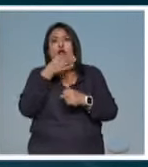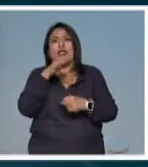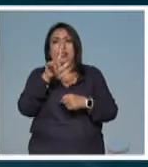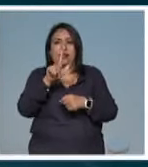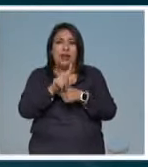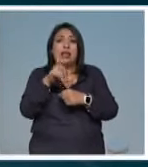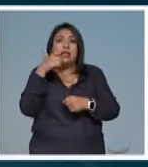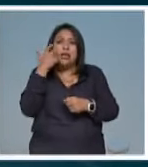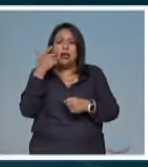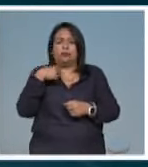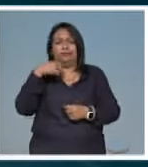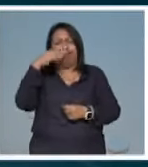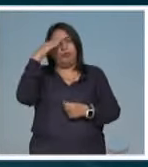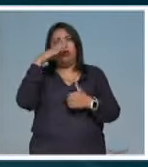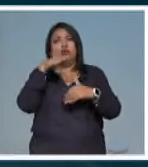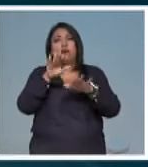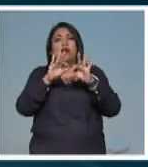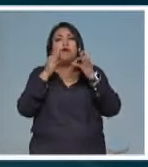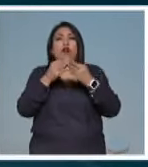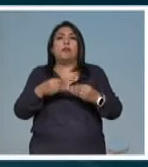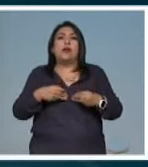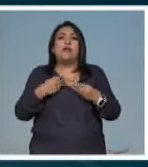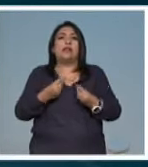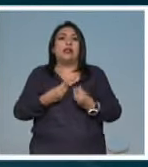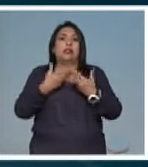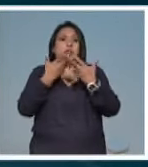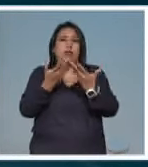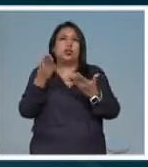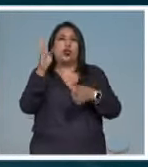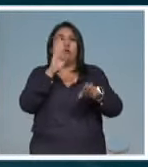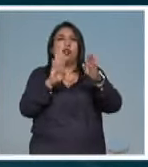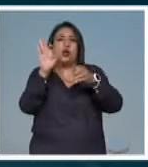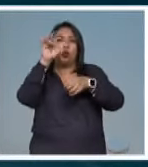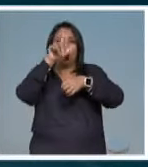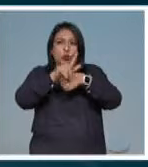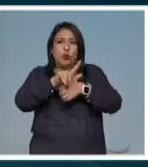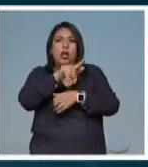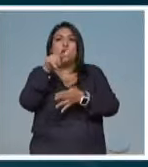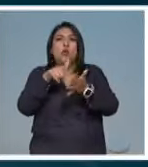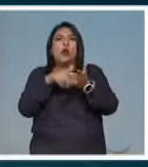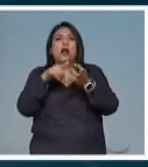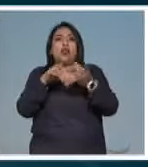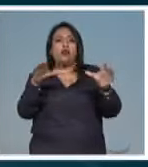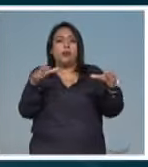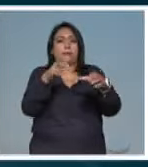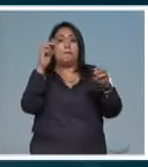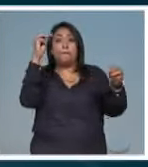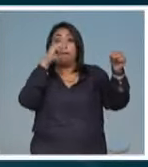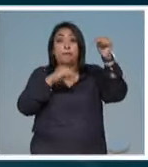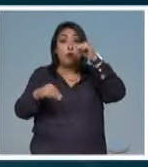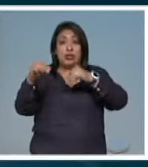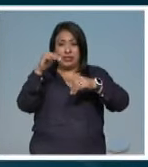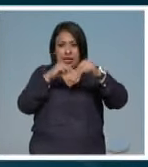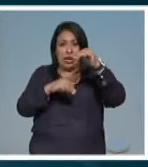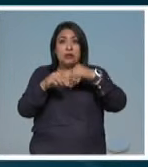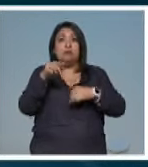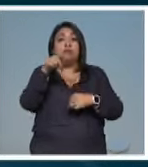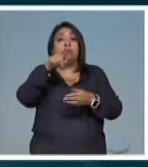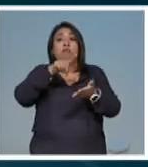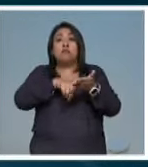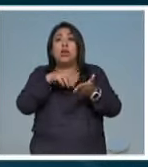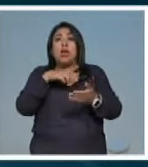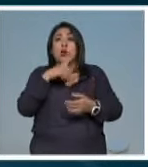busca fomentar la reflexión sobre las formas de vida y expresiones bioculturales que tienen lugar en los ecosistemas montañosos, los cuales